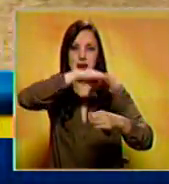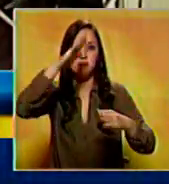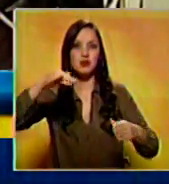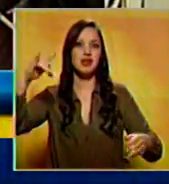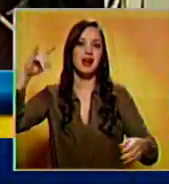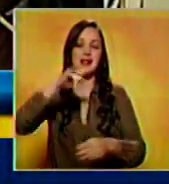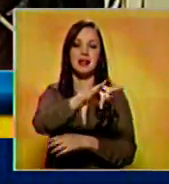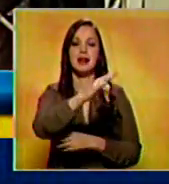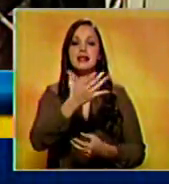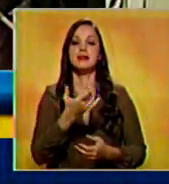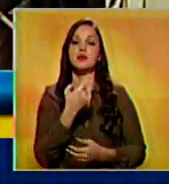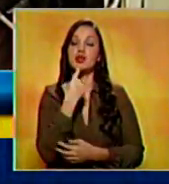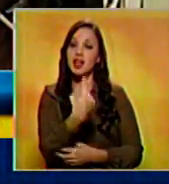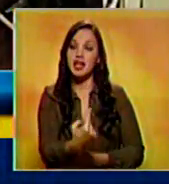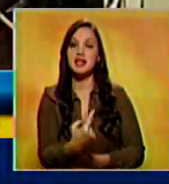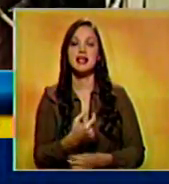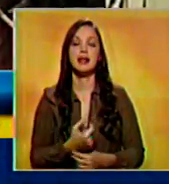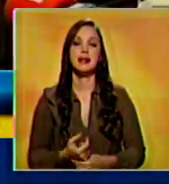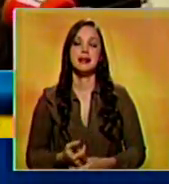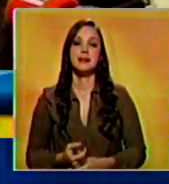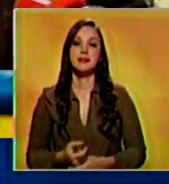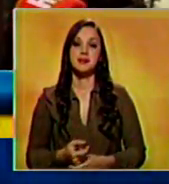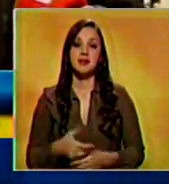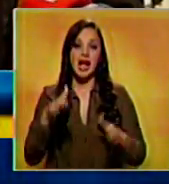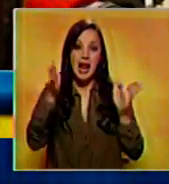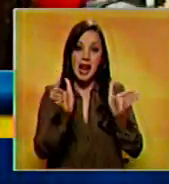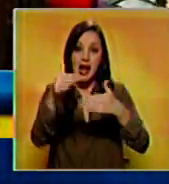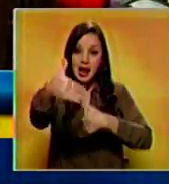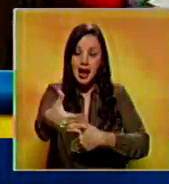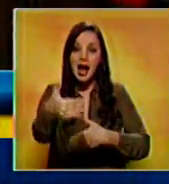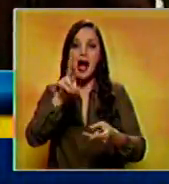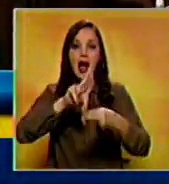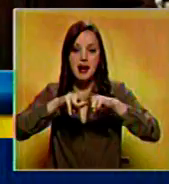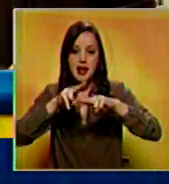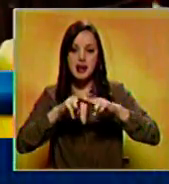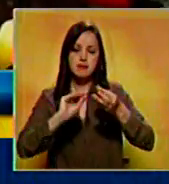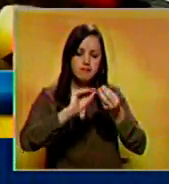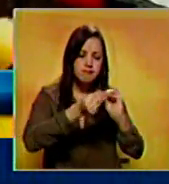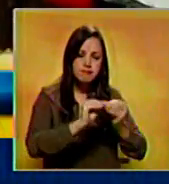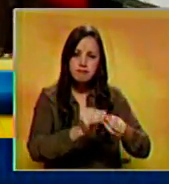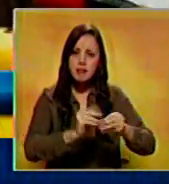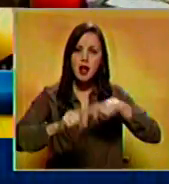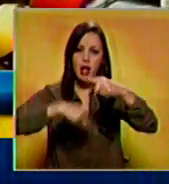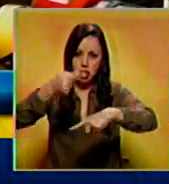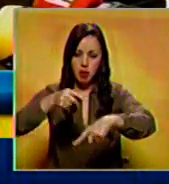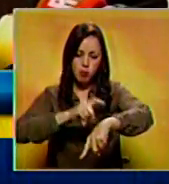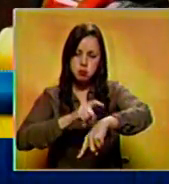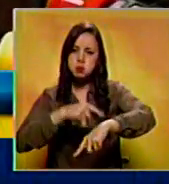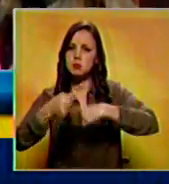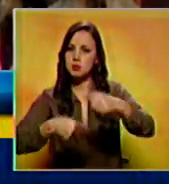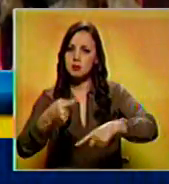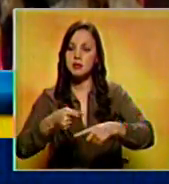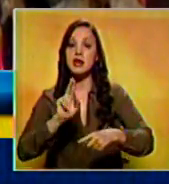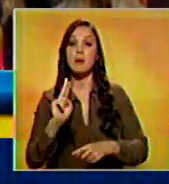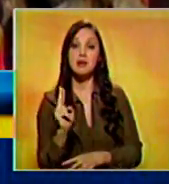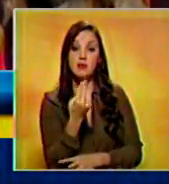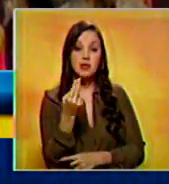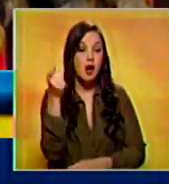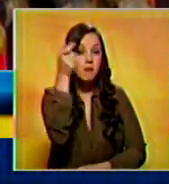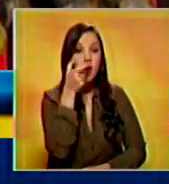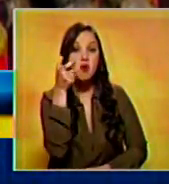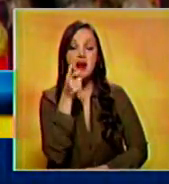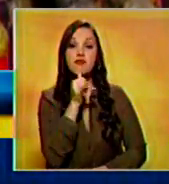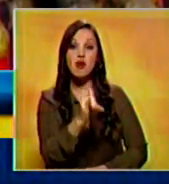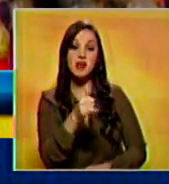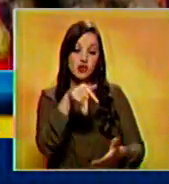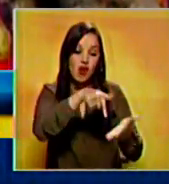del interior Bernard kinef la caja negra será reconstruida en las próximas horas y utilizada para recabar datos que